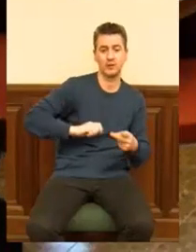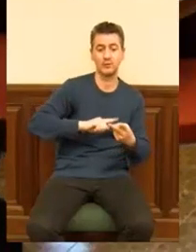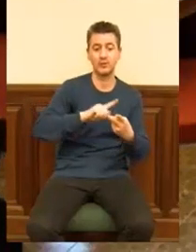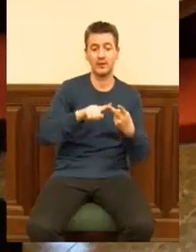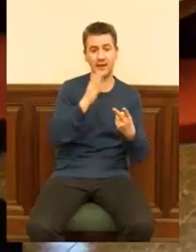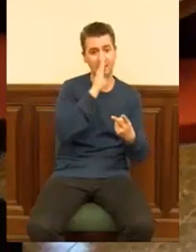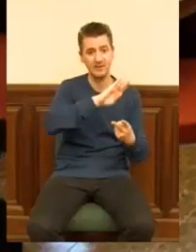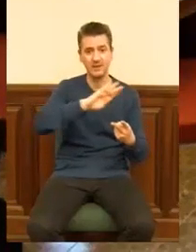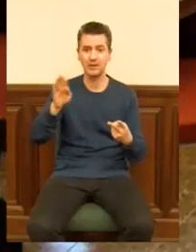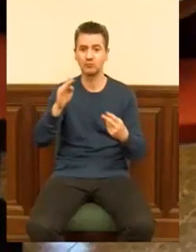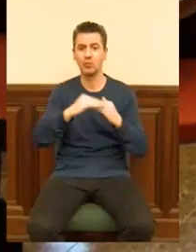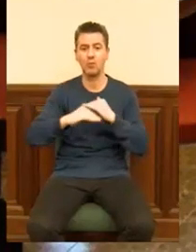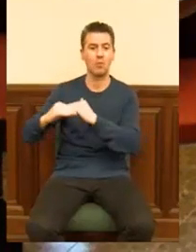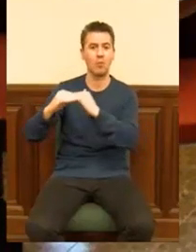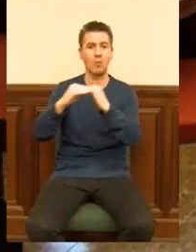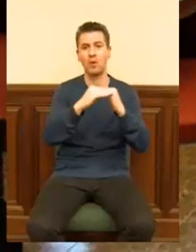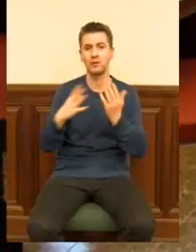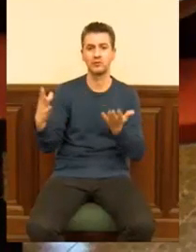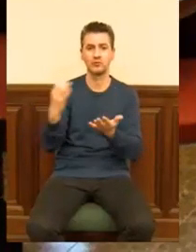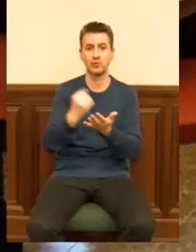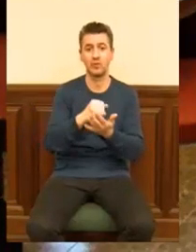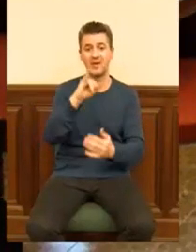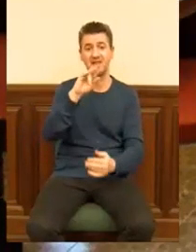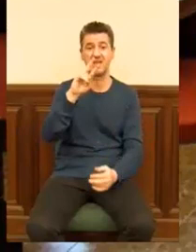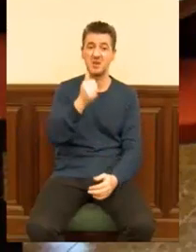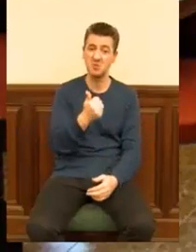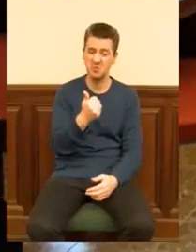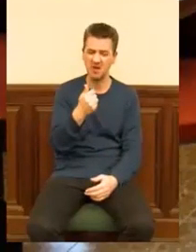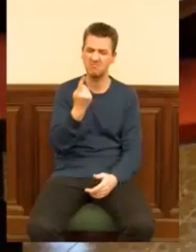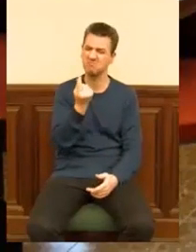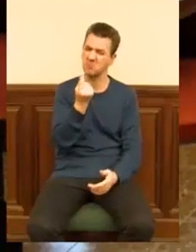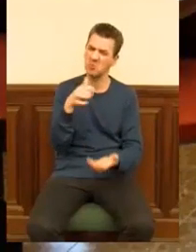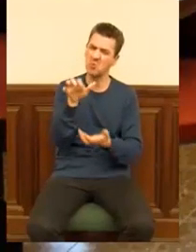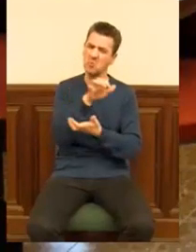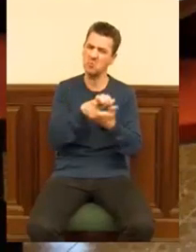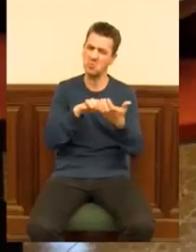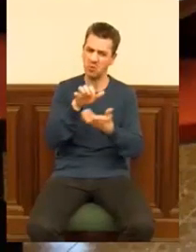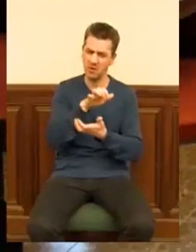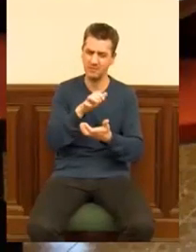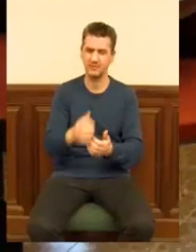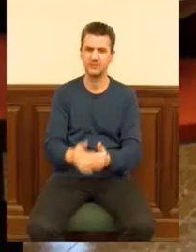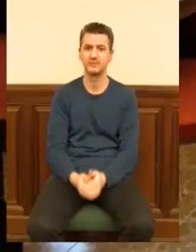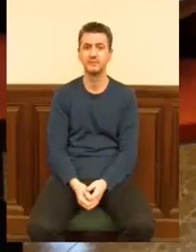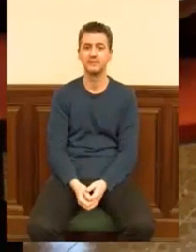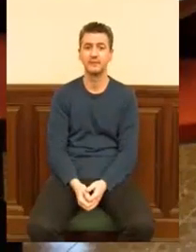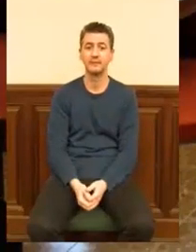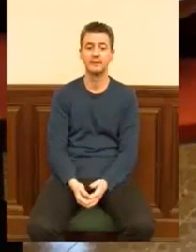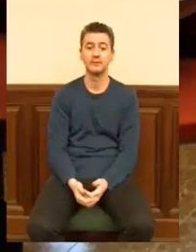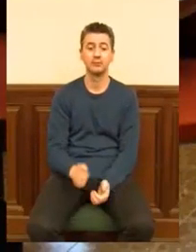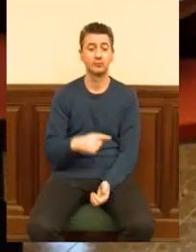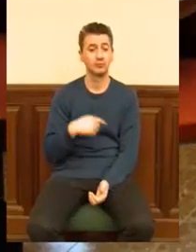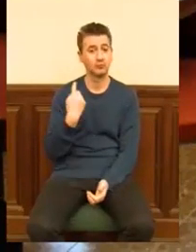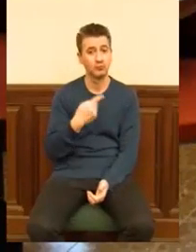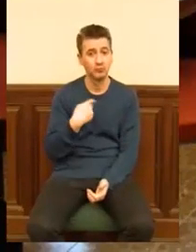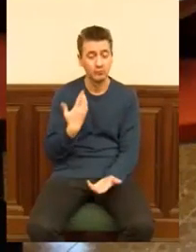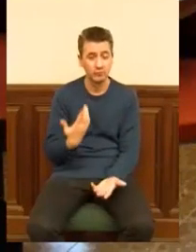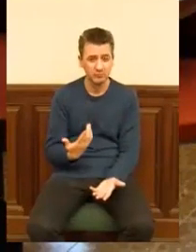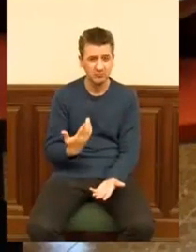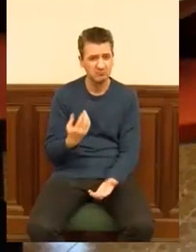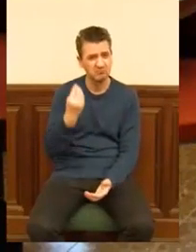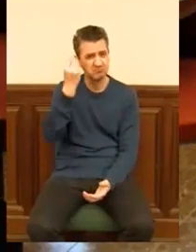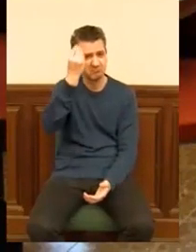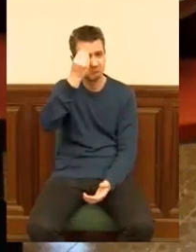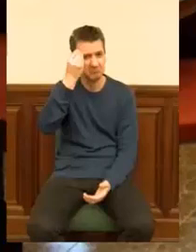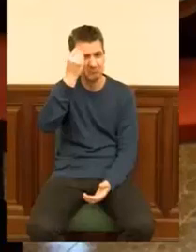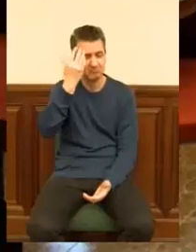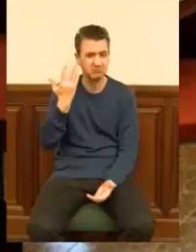para todo el mundo. Y el IVA es un impuesto bastante polémico en este sentido. Y nosotros y nosotras, de la misma manera que creemos